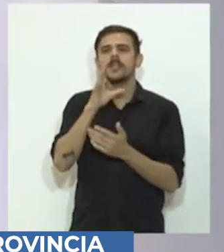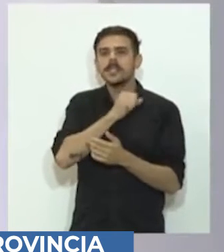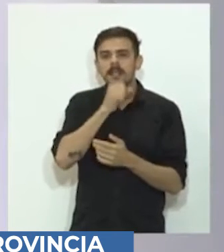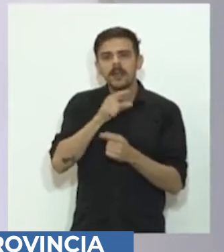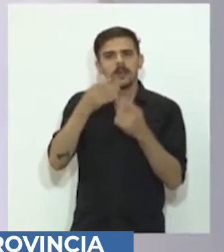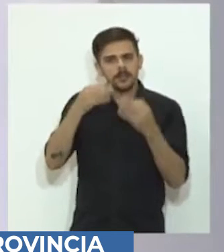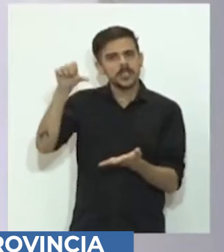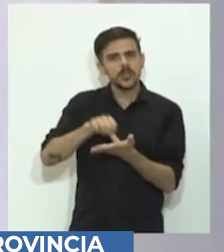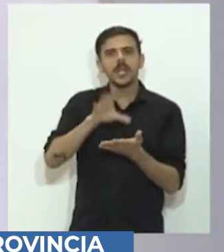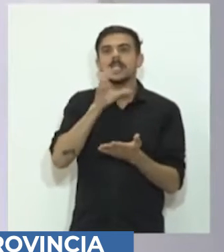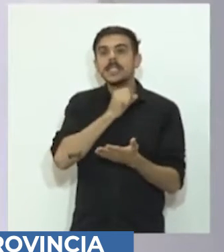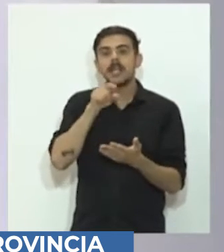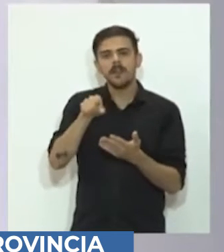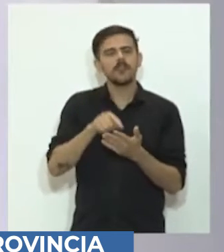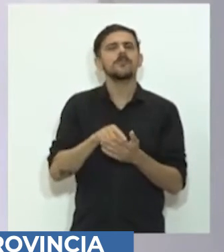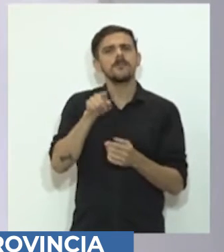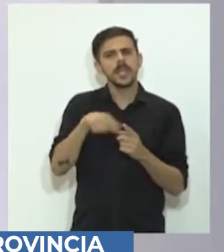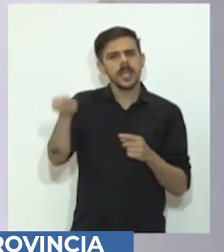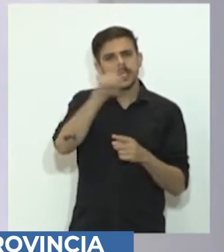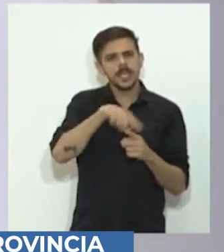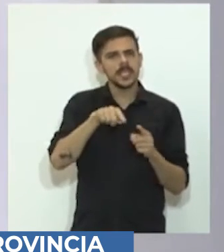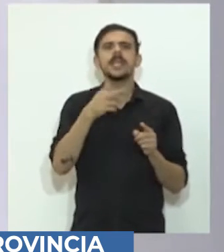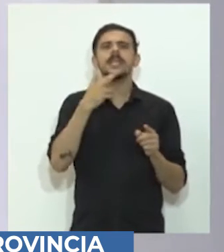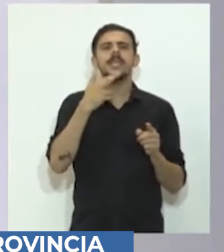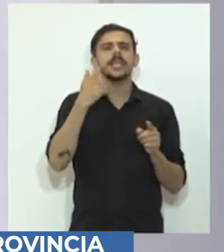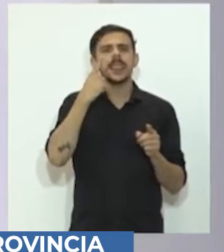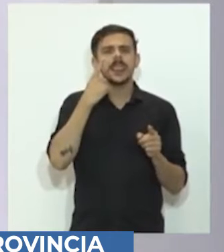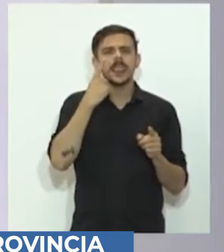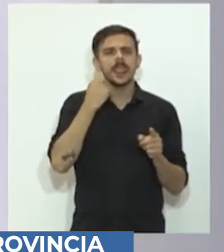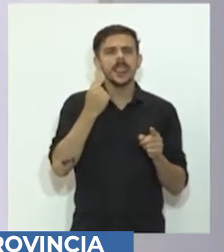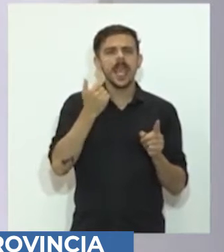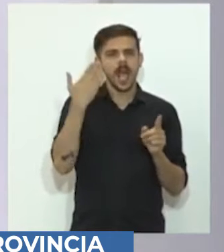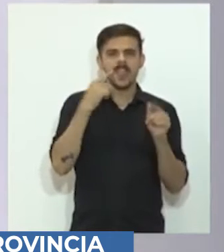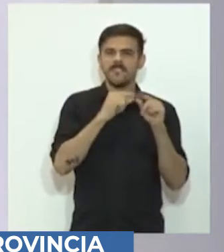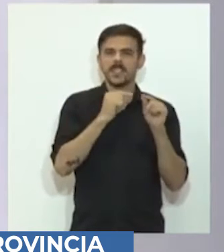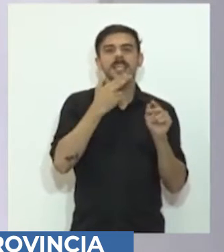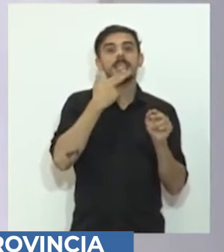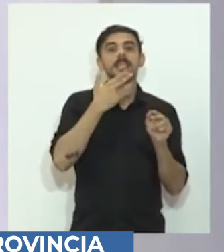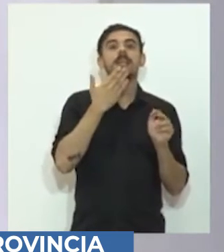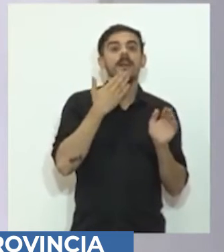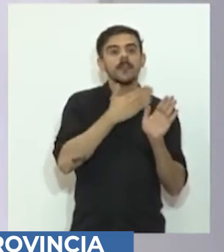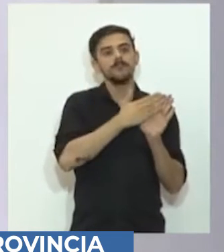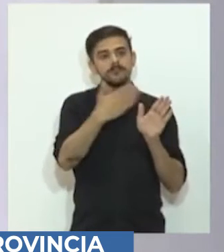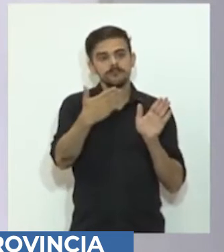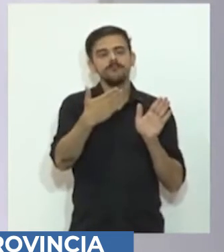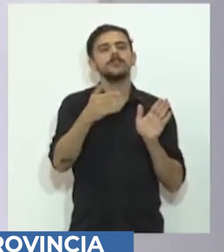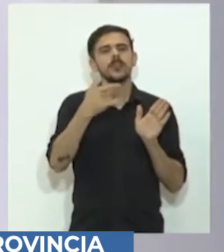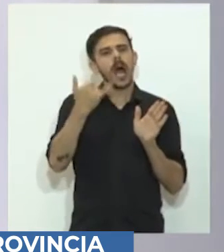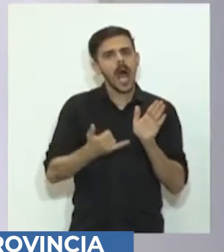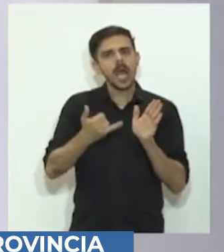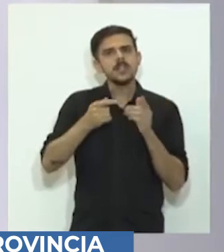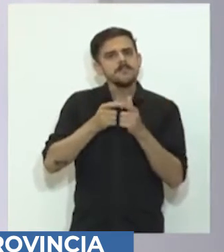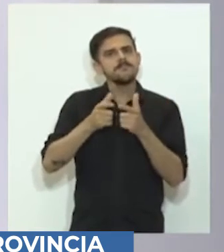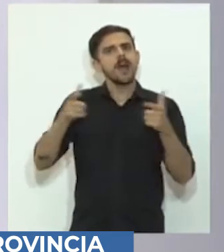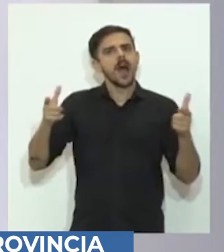localidades que en la semana 17 han aportado un aumento de casos en relación a los